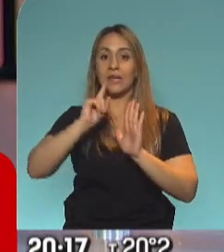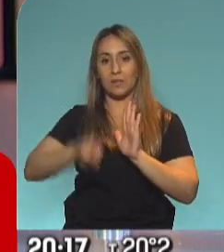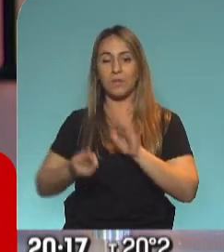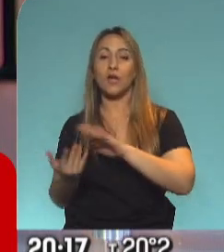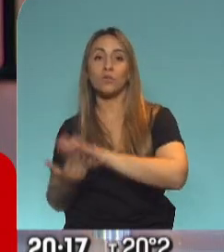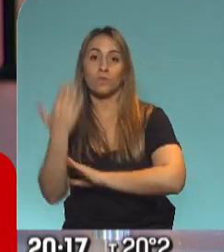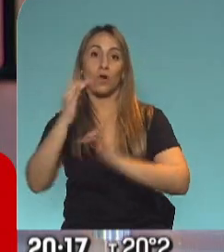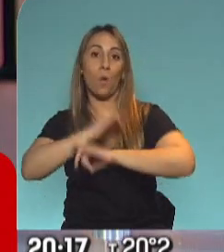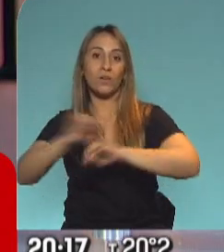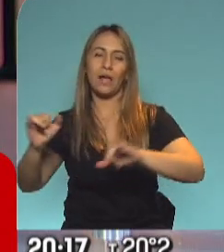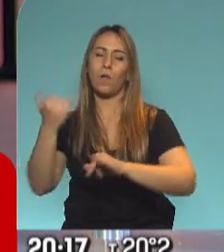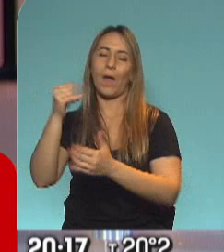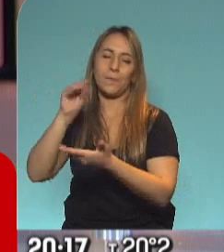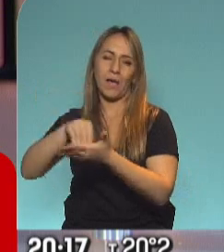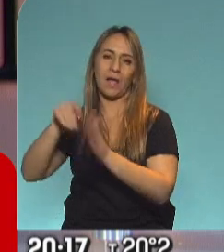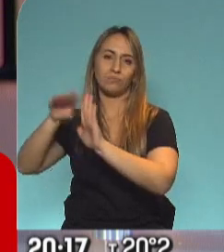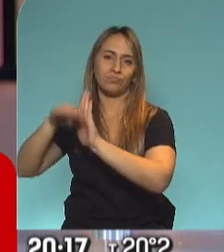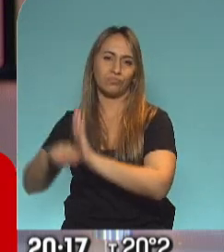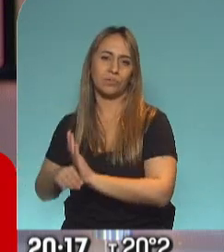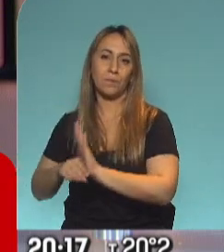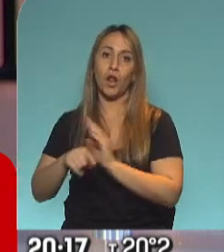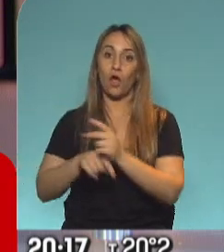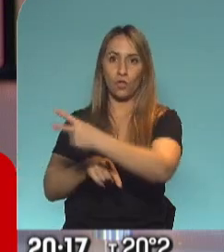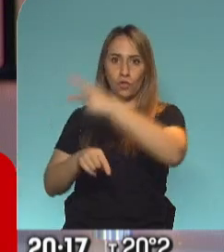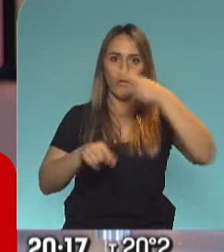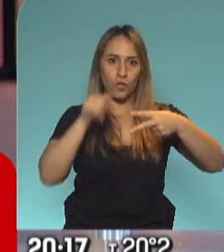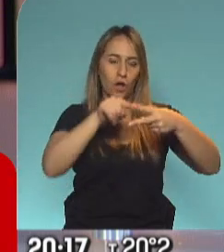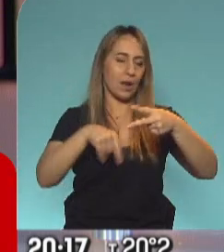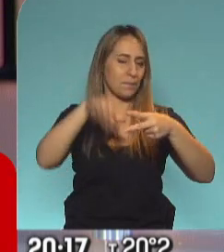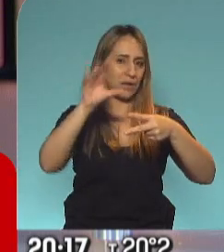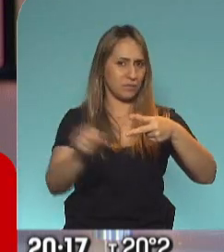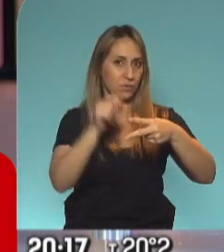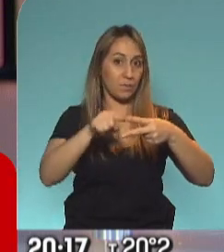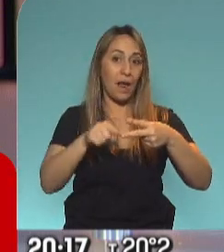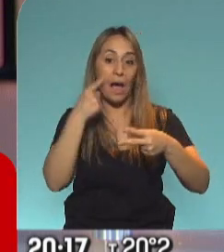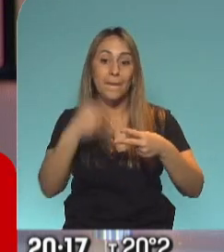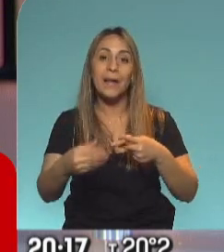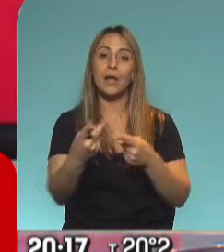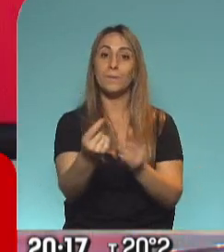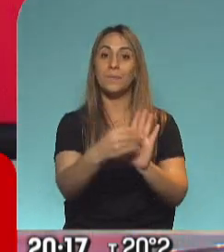pero estas dos son las más importantes a la hora de ver cómo va a afrontar en el mercado exactamente está haciendo